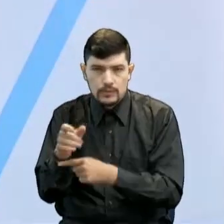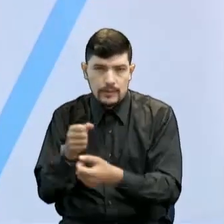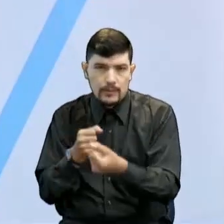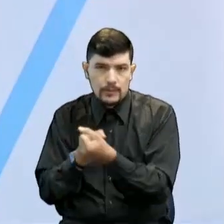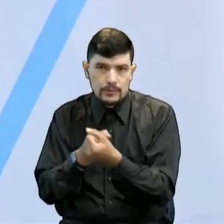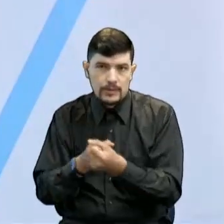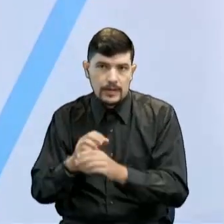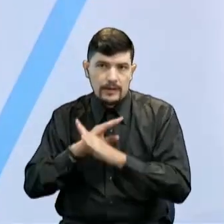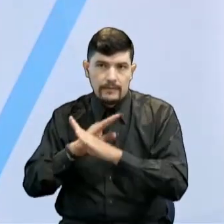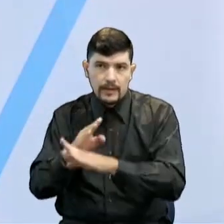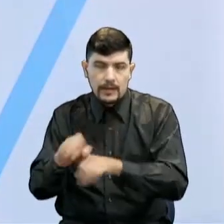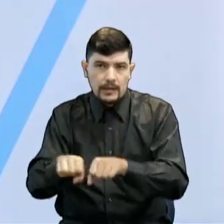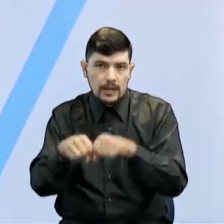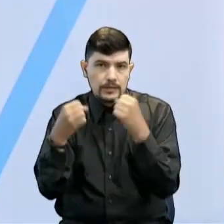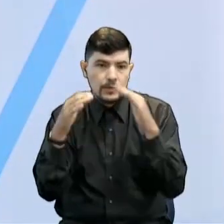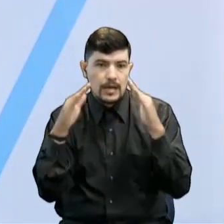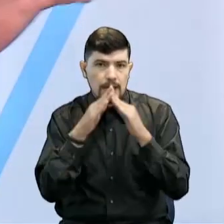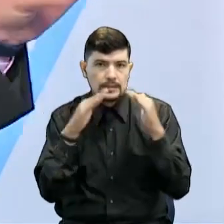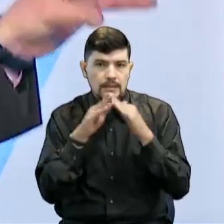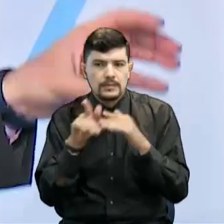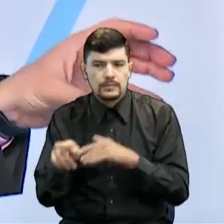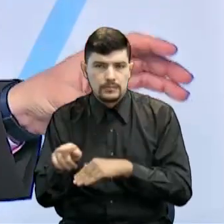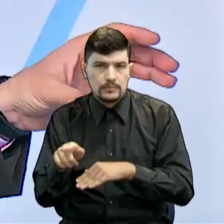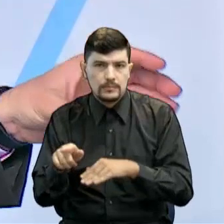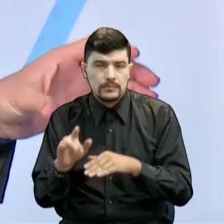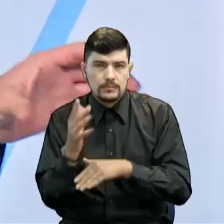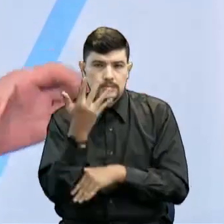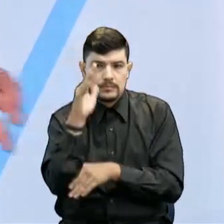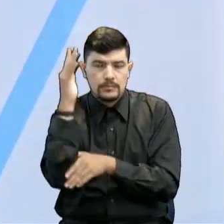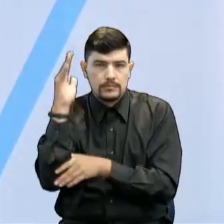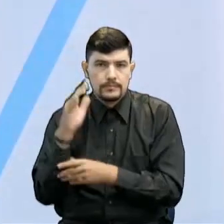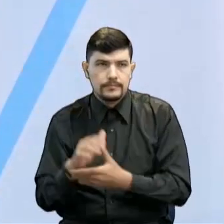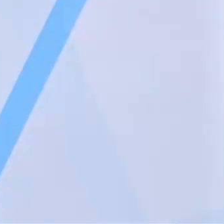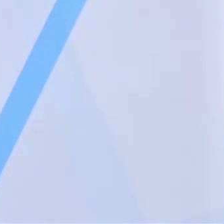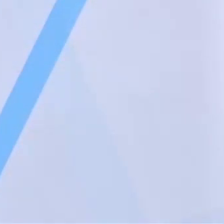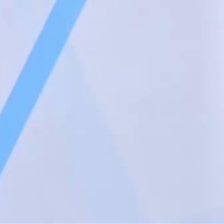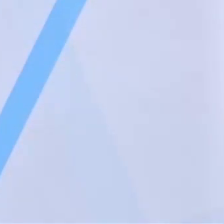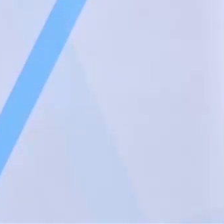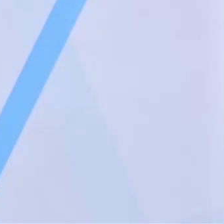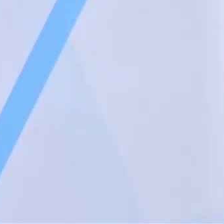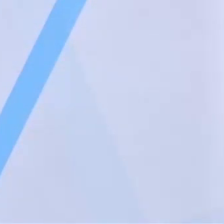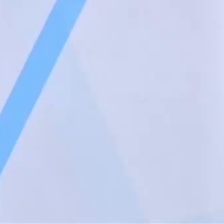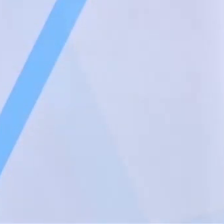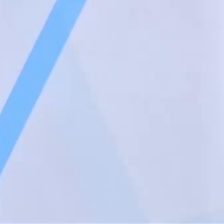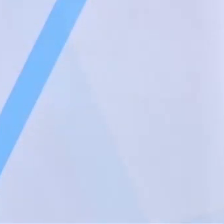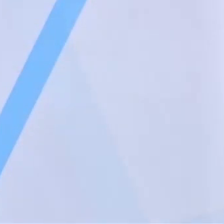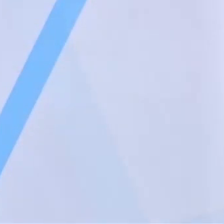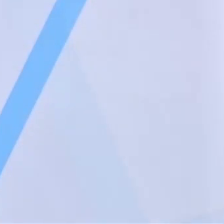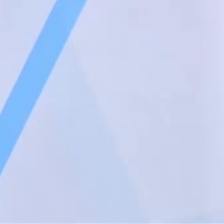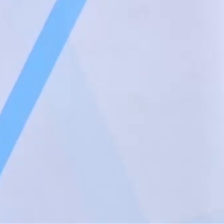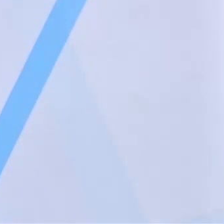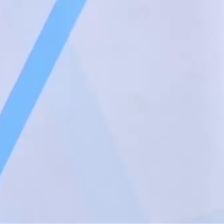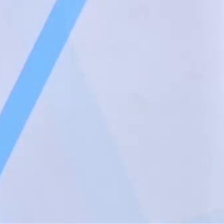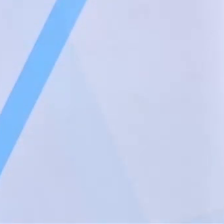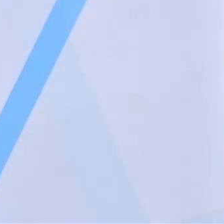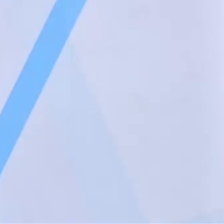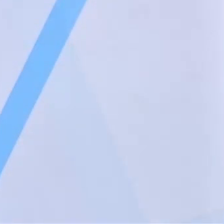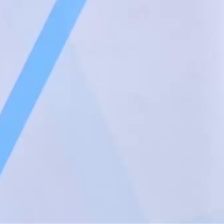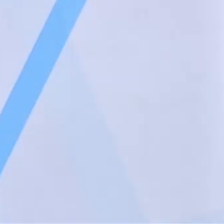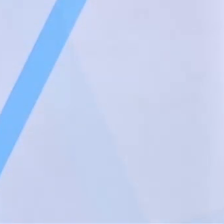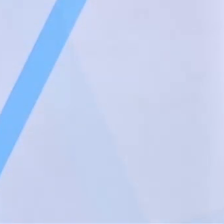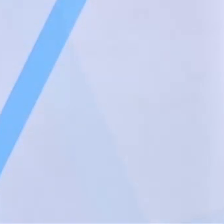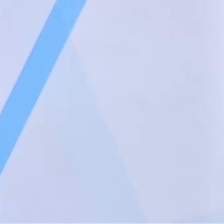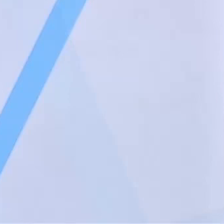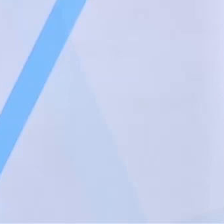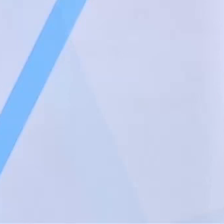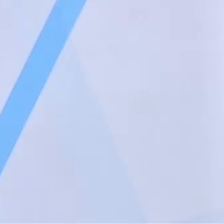las autoridades, que serían las encargadas de brindar una atención urgente a todas estas personas que han hecho sus denuncias el día de hoy en nuestro lente ciudadano. Los